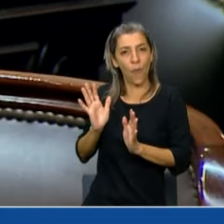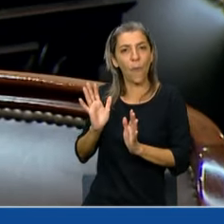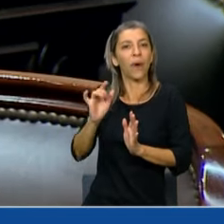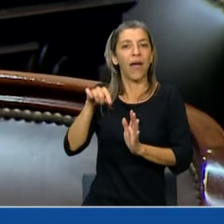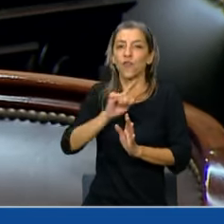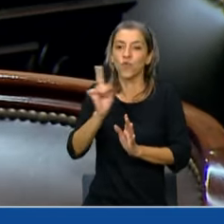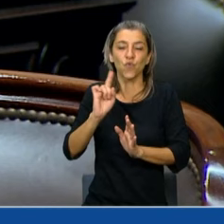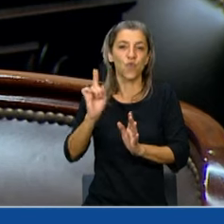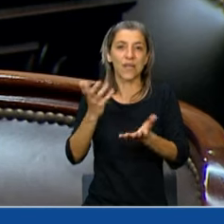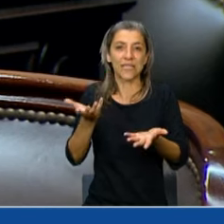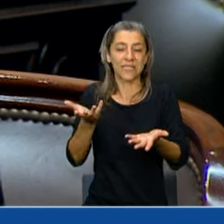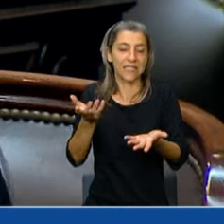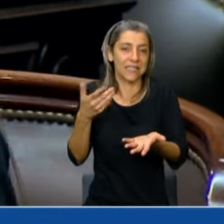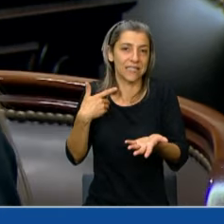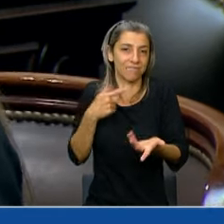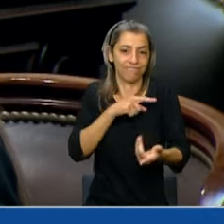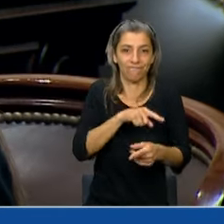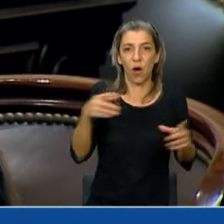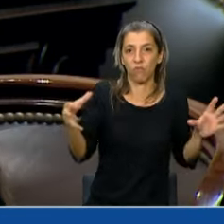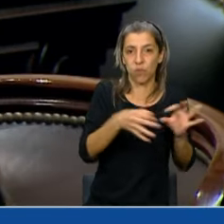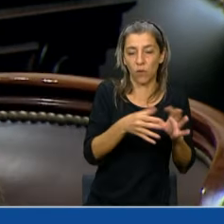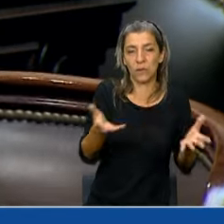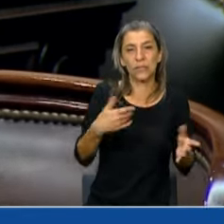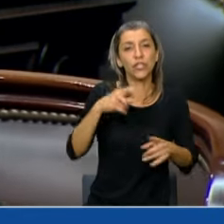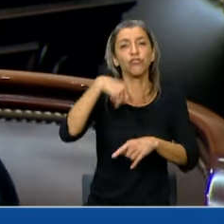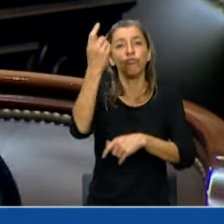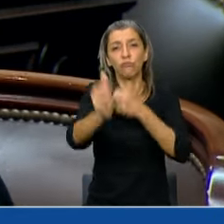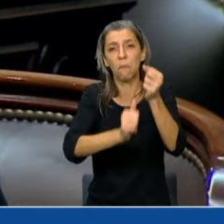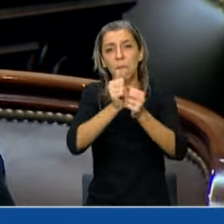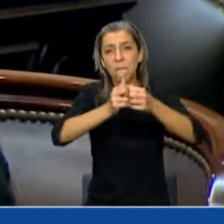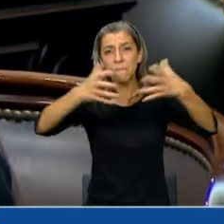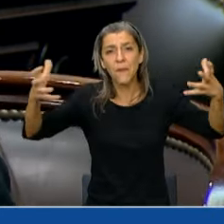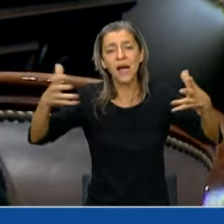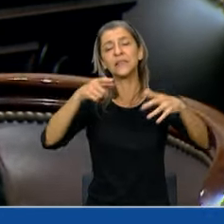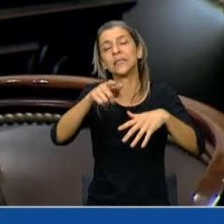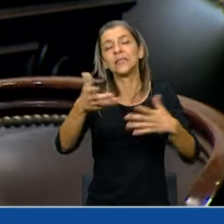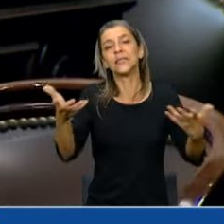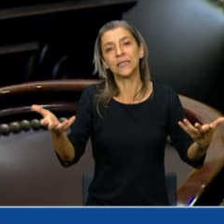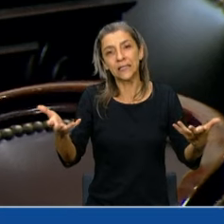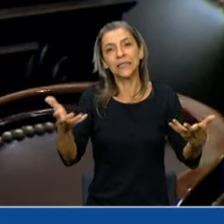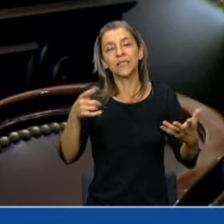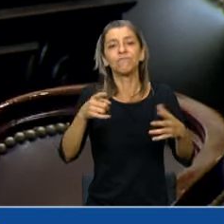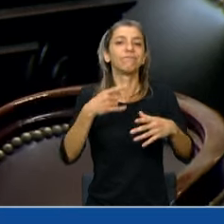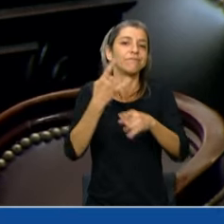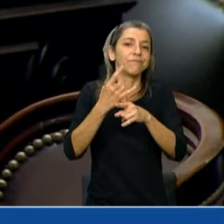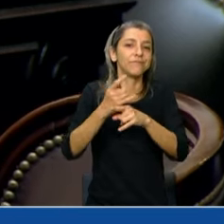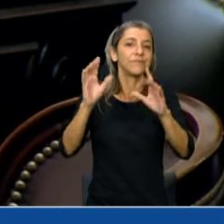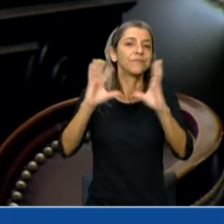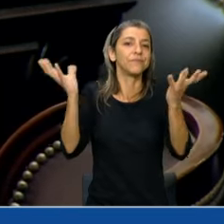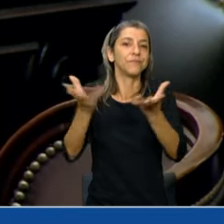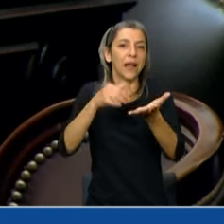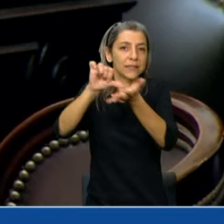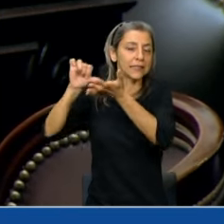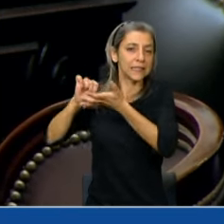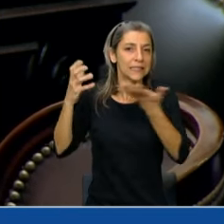Gran porte aparte de capital donde el inversor es mayoritariamente un comercializado internacional que se queda con el